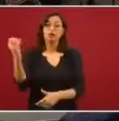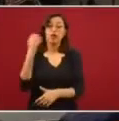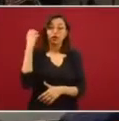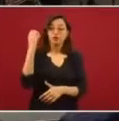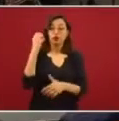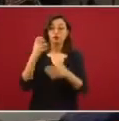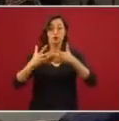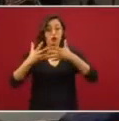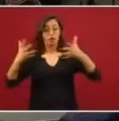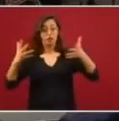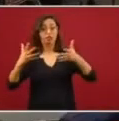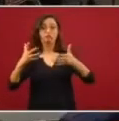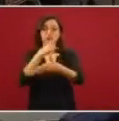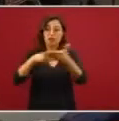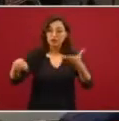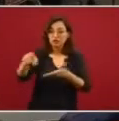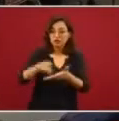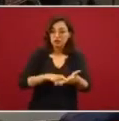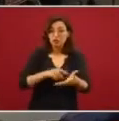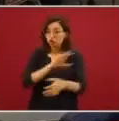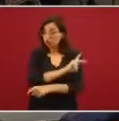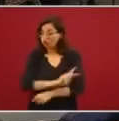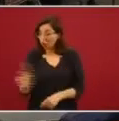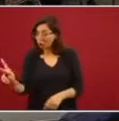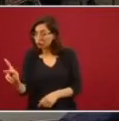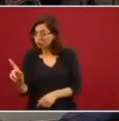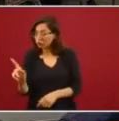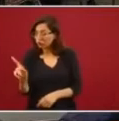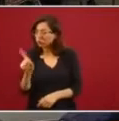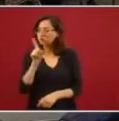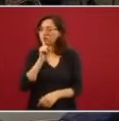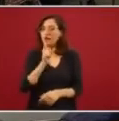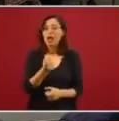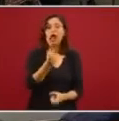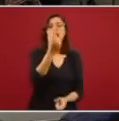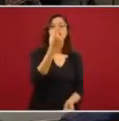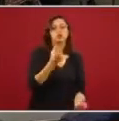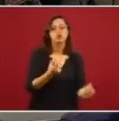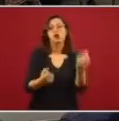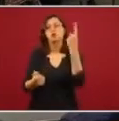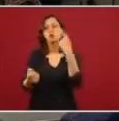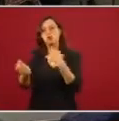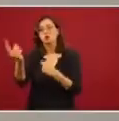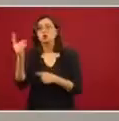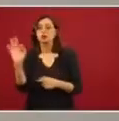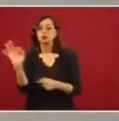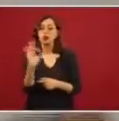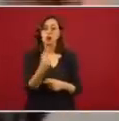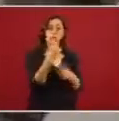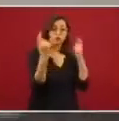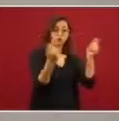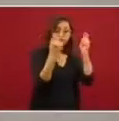públicos enfatizó lo de selectivo para que no haya sorpresa alguna de que un festival se cancele